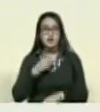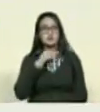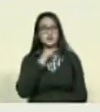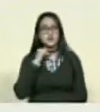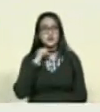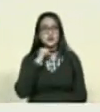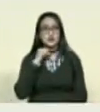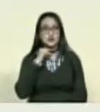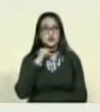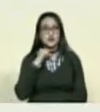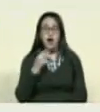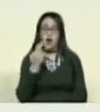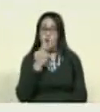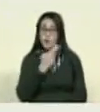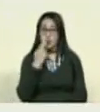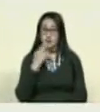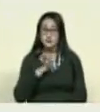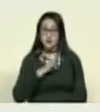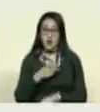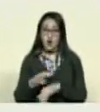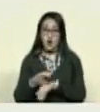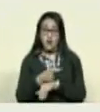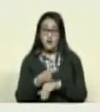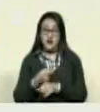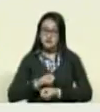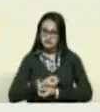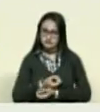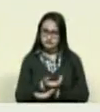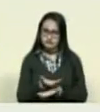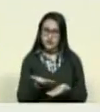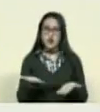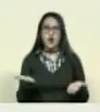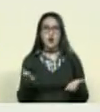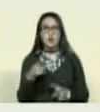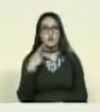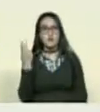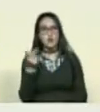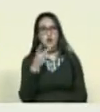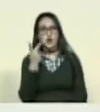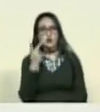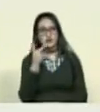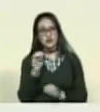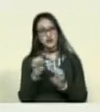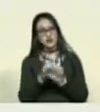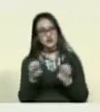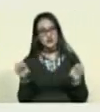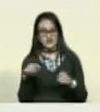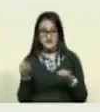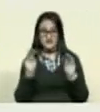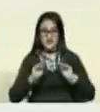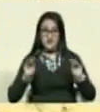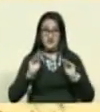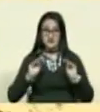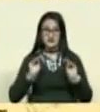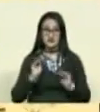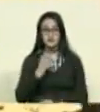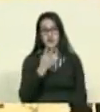pues el compromiso del gobierno bolivariano en implementar estas políticas educativas en esta formación de